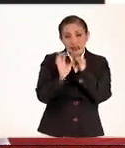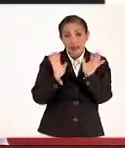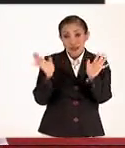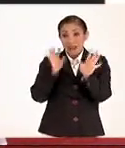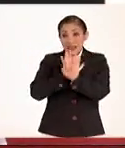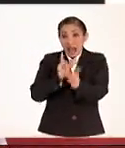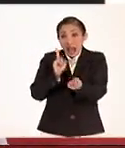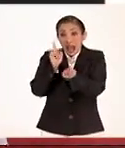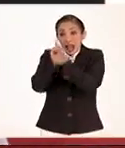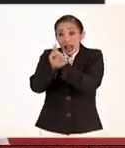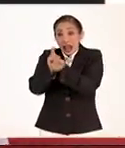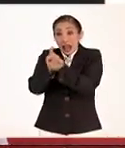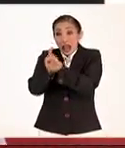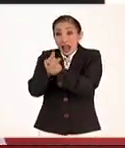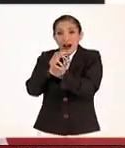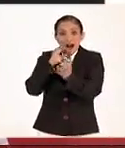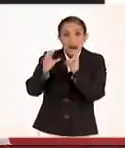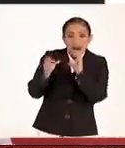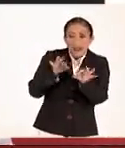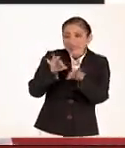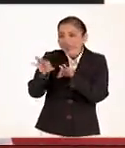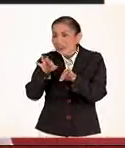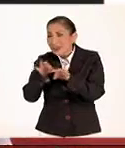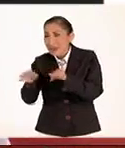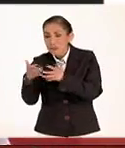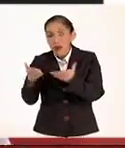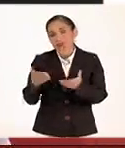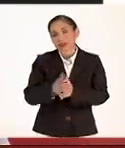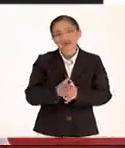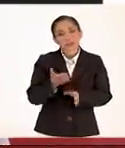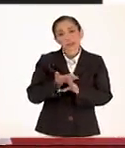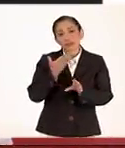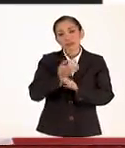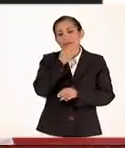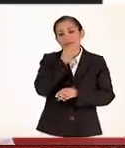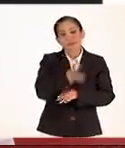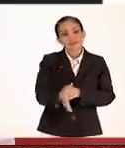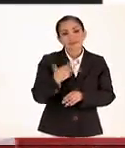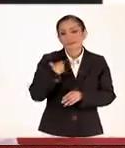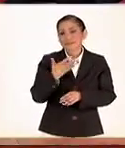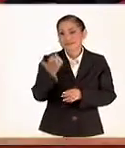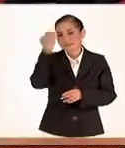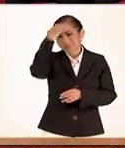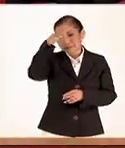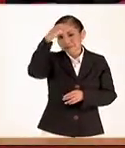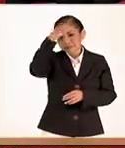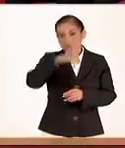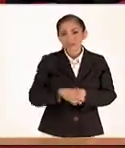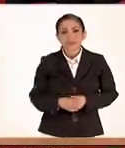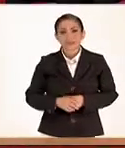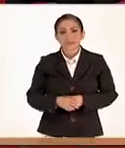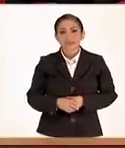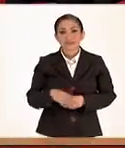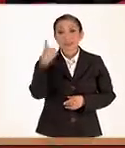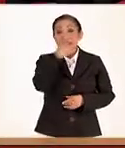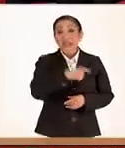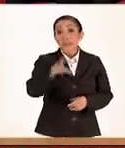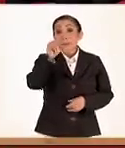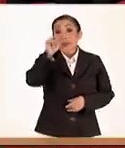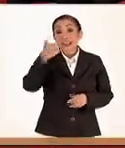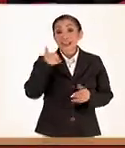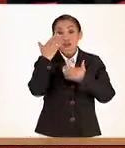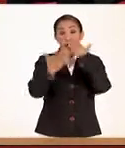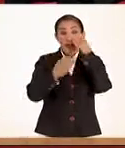estar estudiando con ellos haciendo nuestros trabajos pues la verdad es muy muy padre la experiencia fueron más de 120